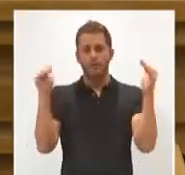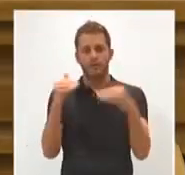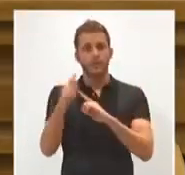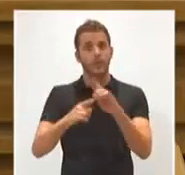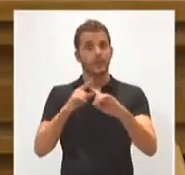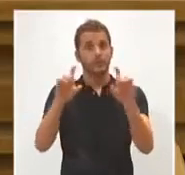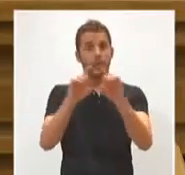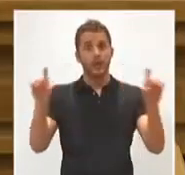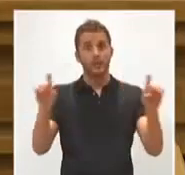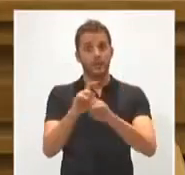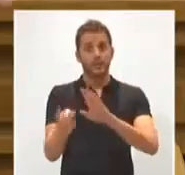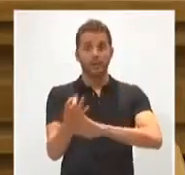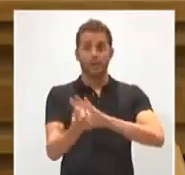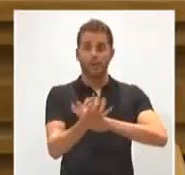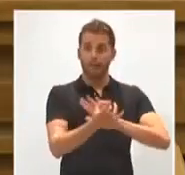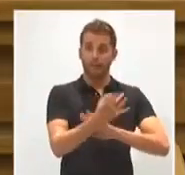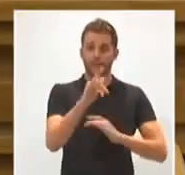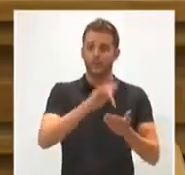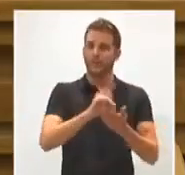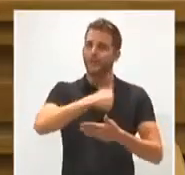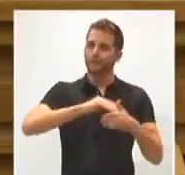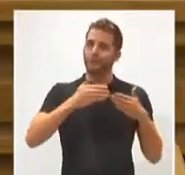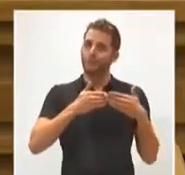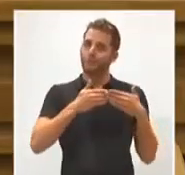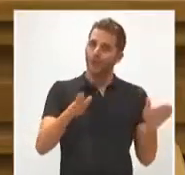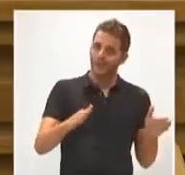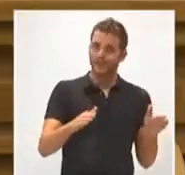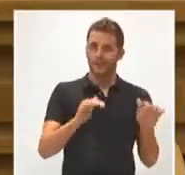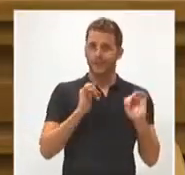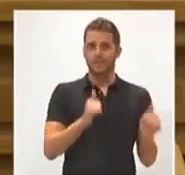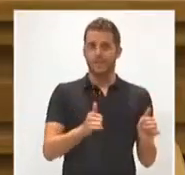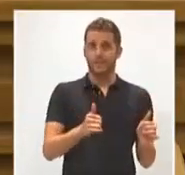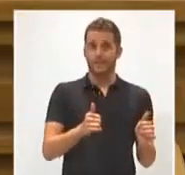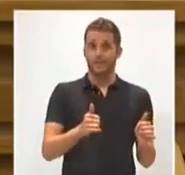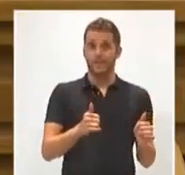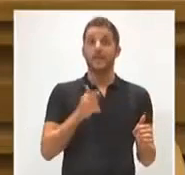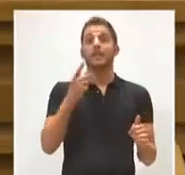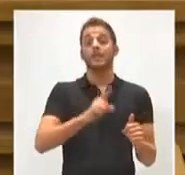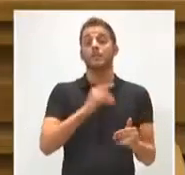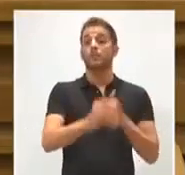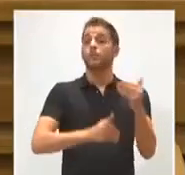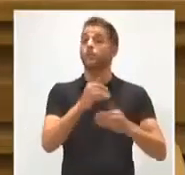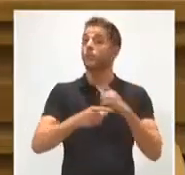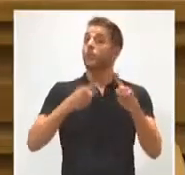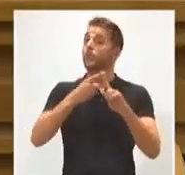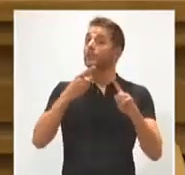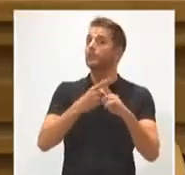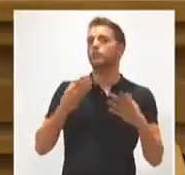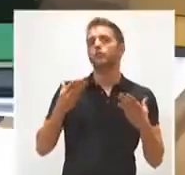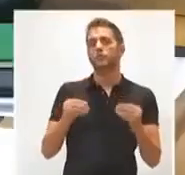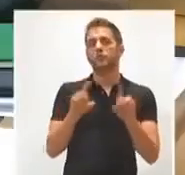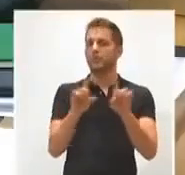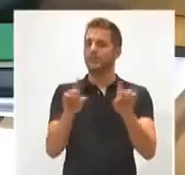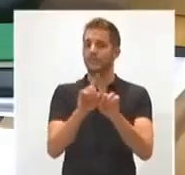las verán ustedes por los periódicos las estamos inaugurando poniendo primeras piedras y la consecución de muchos objetivos empresariales este año se ha